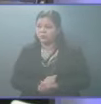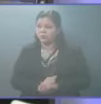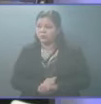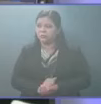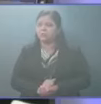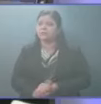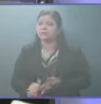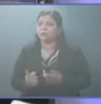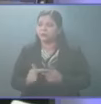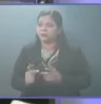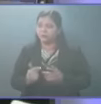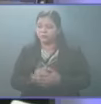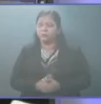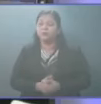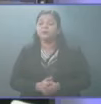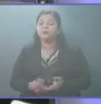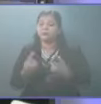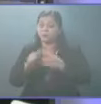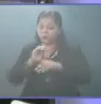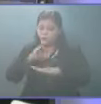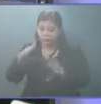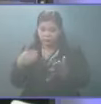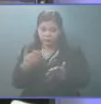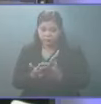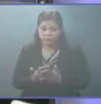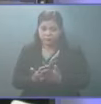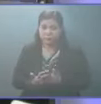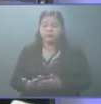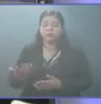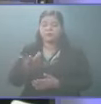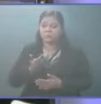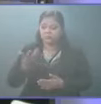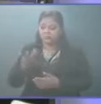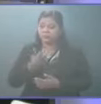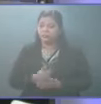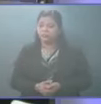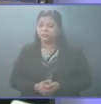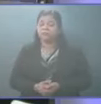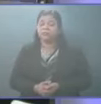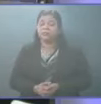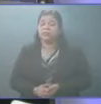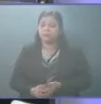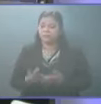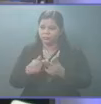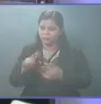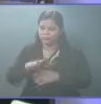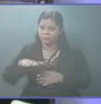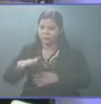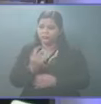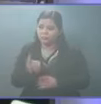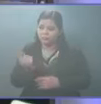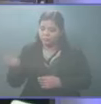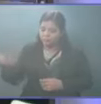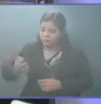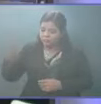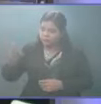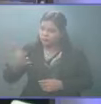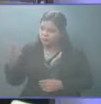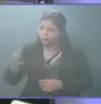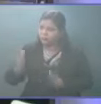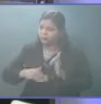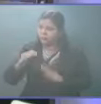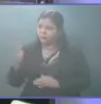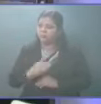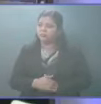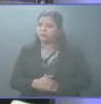de enlace es precisamente poder conducir al adulto mayor hacia el servicio que necesita. Llámese